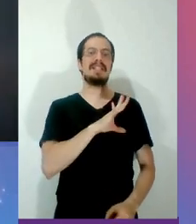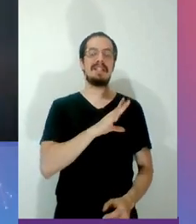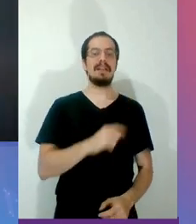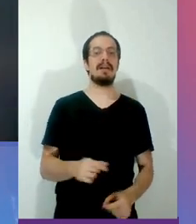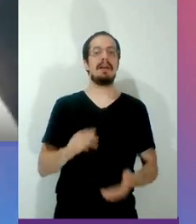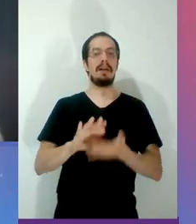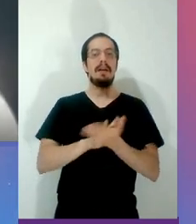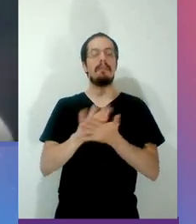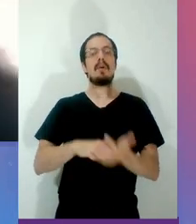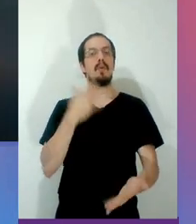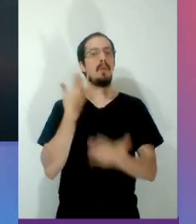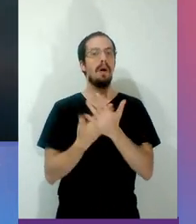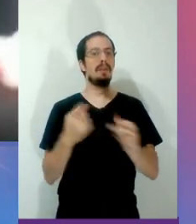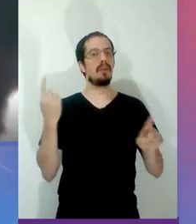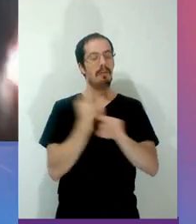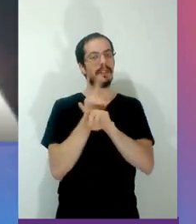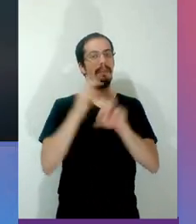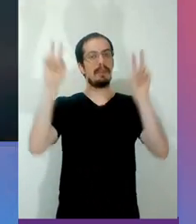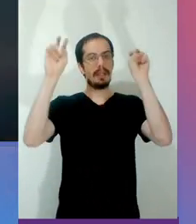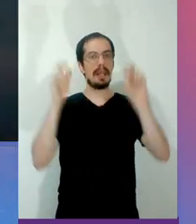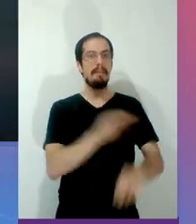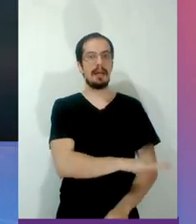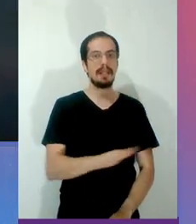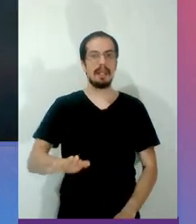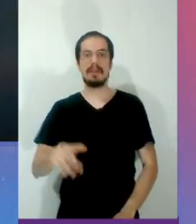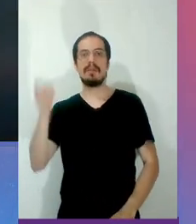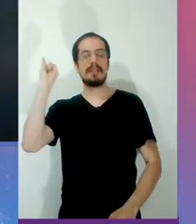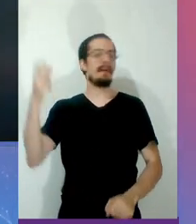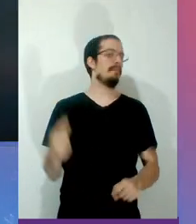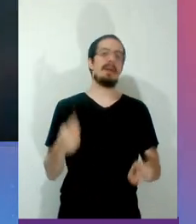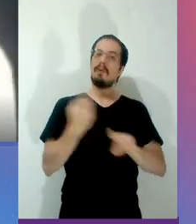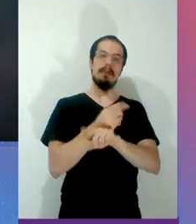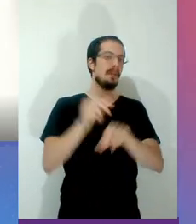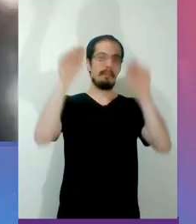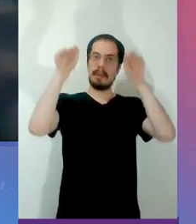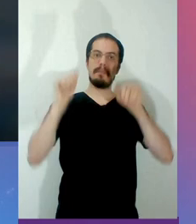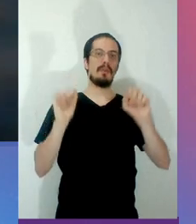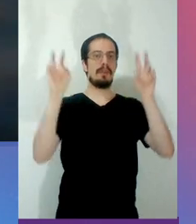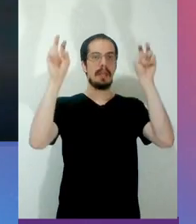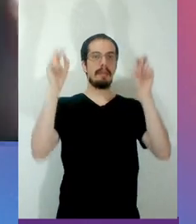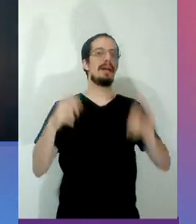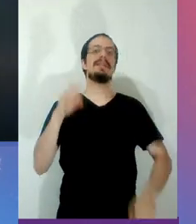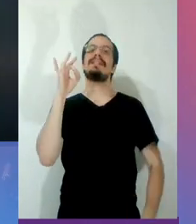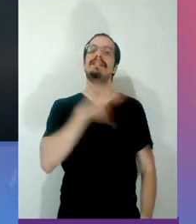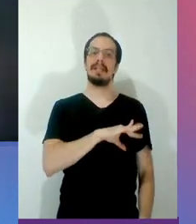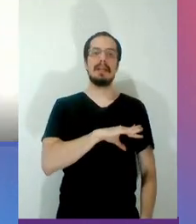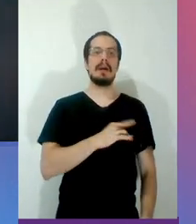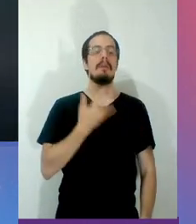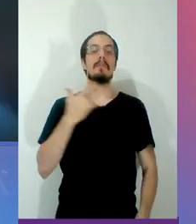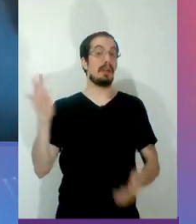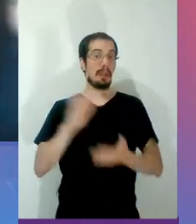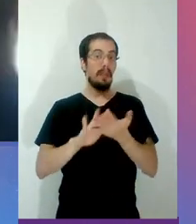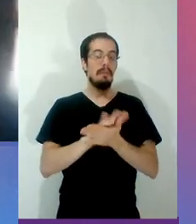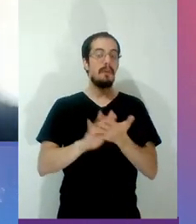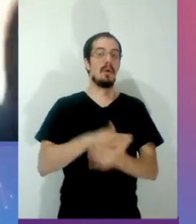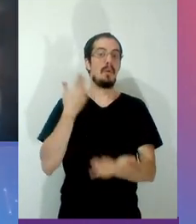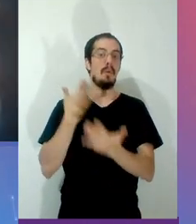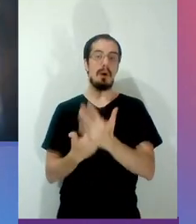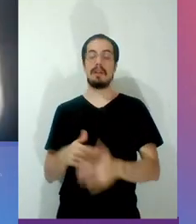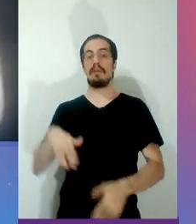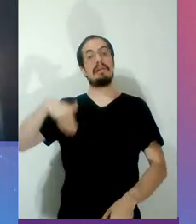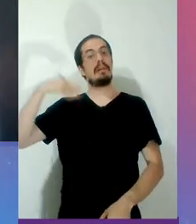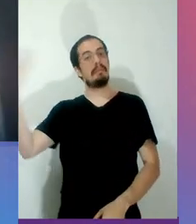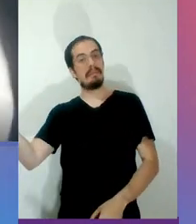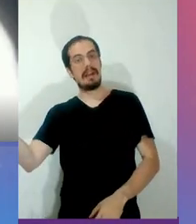niños, estamos hablando del país, probablemente nosotras ya no lo vamos a sufrir, nosotros ya vamos más de vuelta. Pero